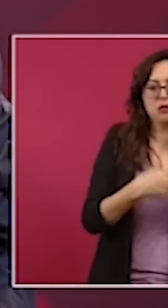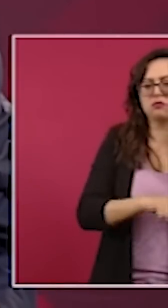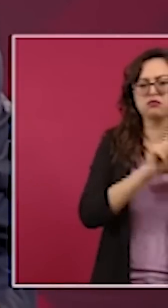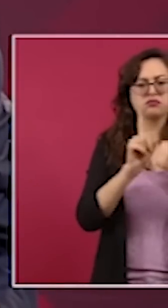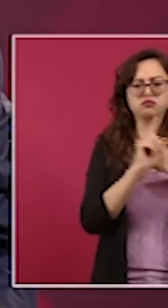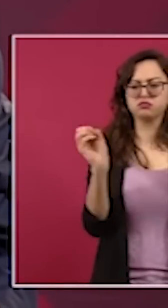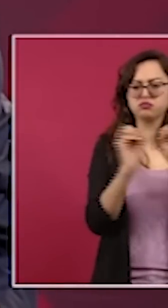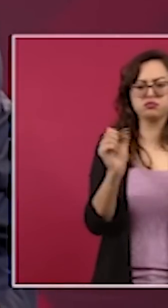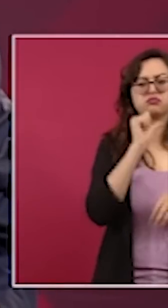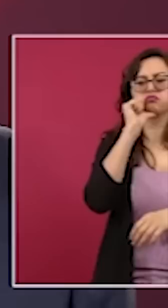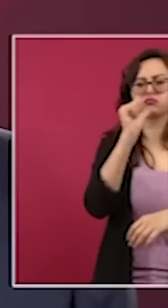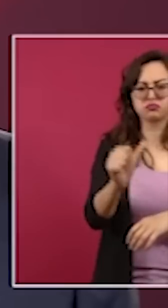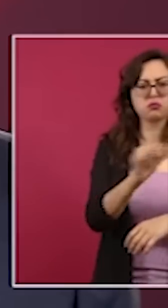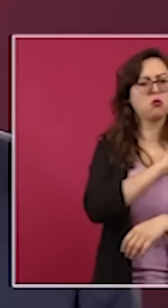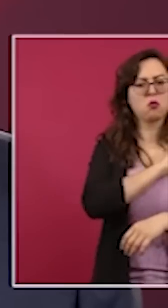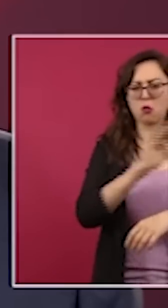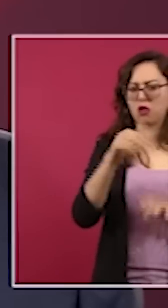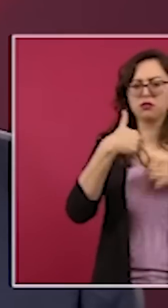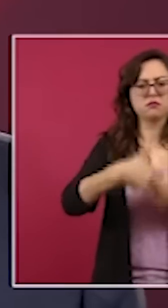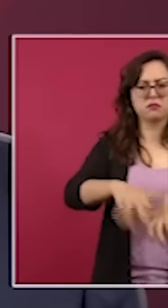Hay libertad, como nunca.